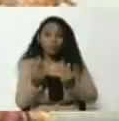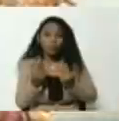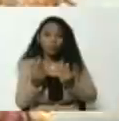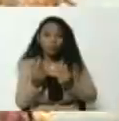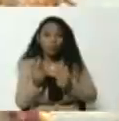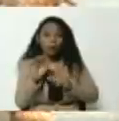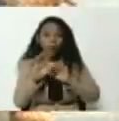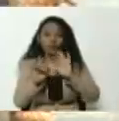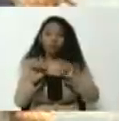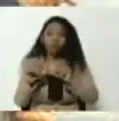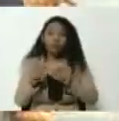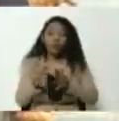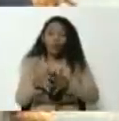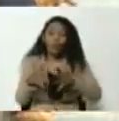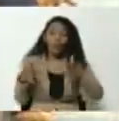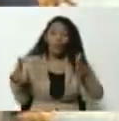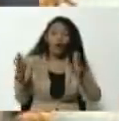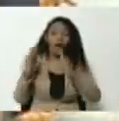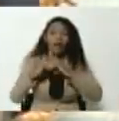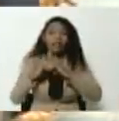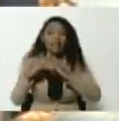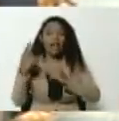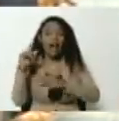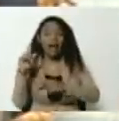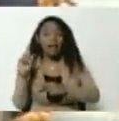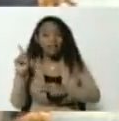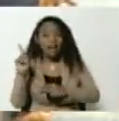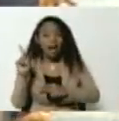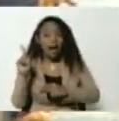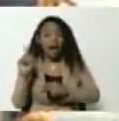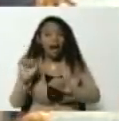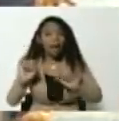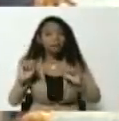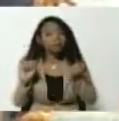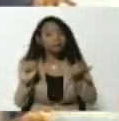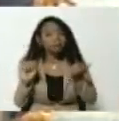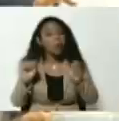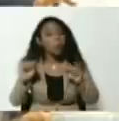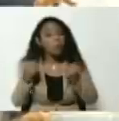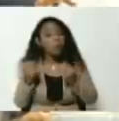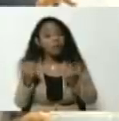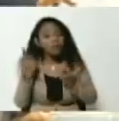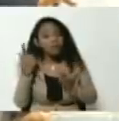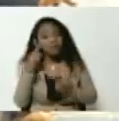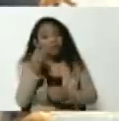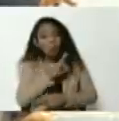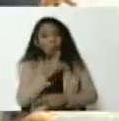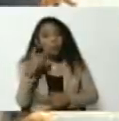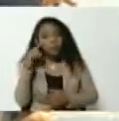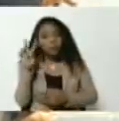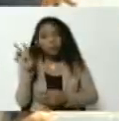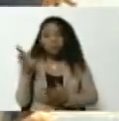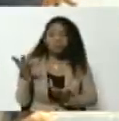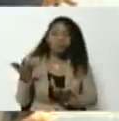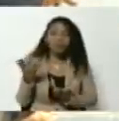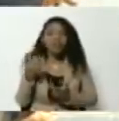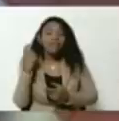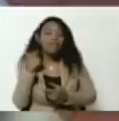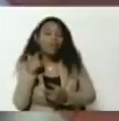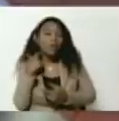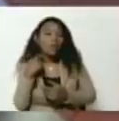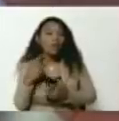para comprarse mansiones como la que tiene en Bogotá. Pero bueno, allí se puede aplicar el viejo refrán de que las